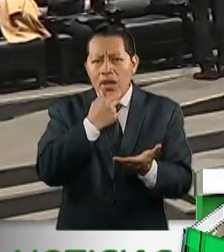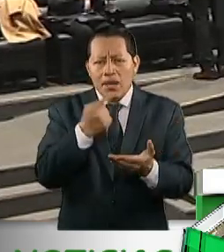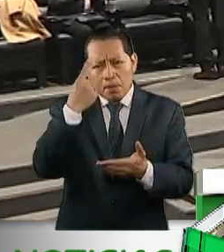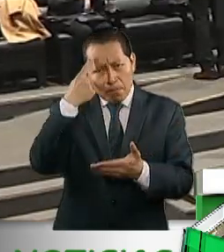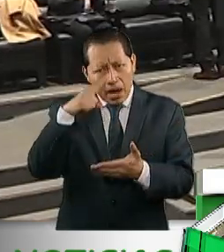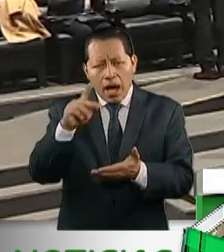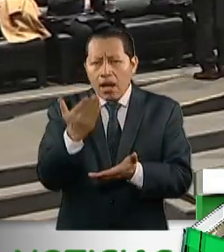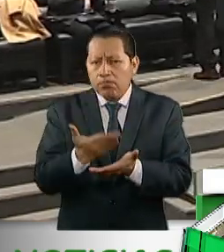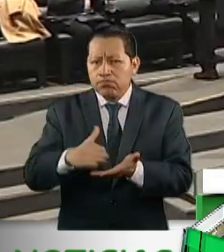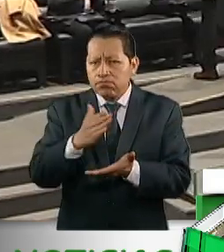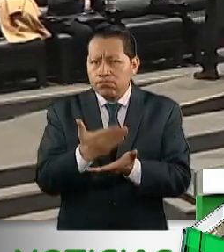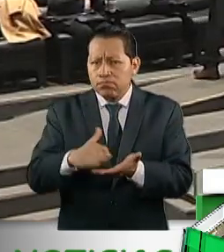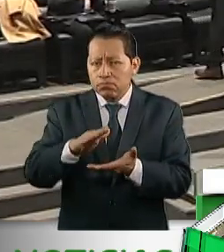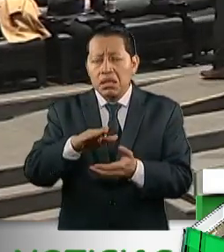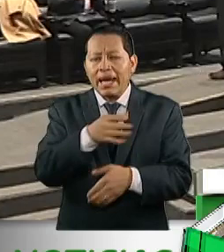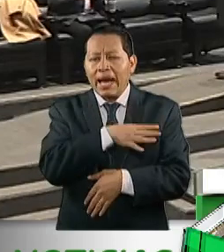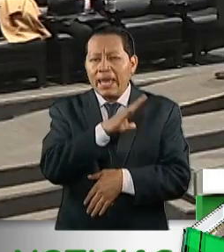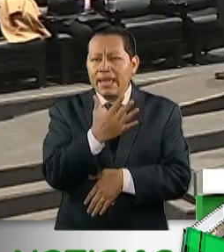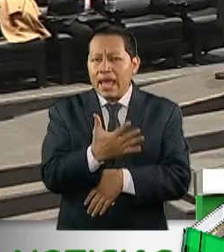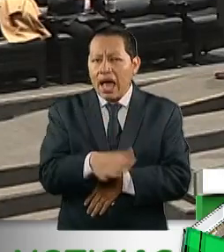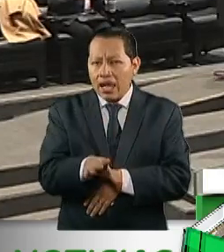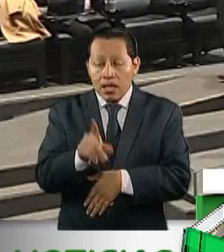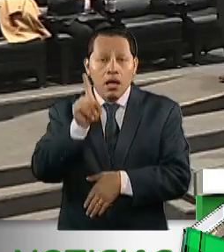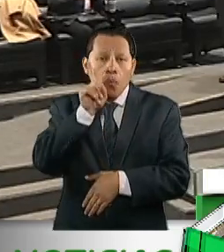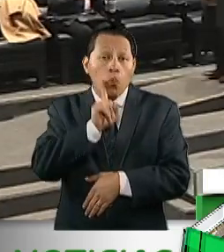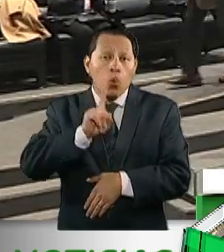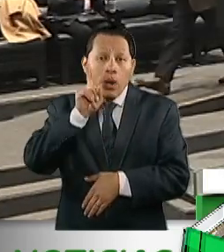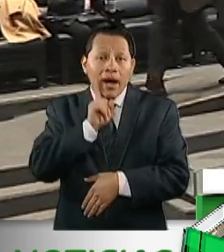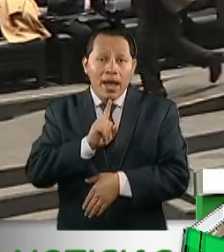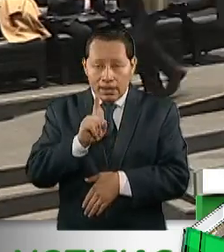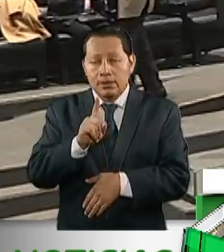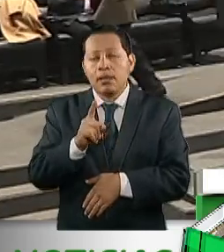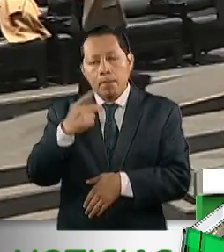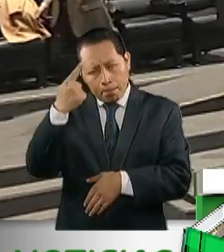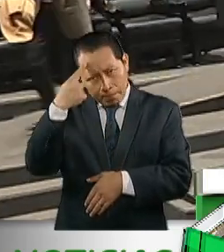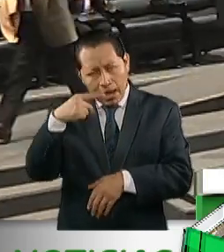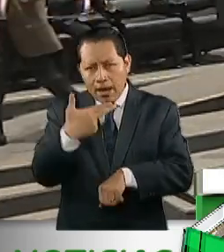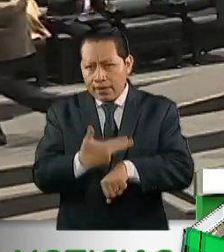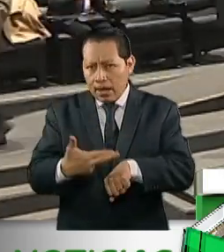la vivienda, ya que en general la edad promedio de las mujeres en que tramitan un